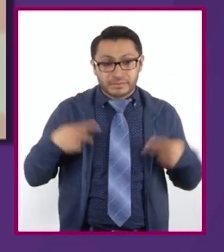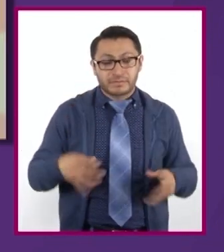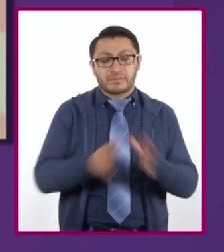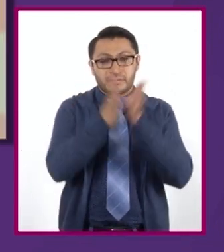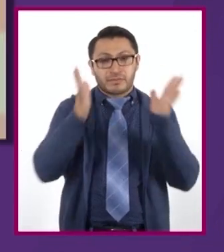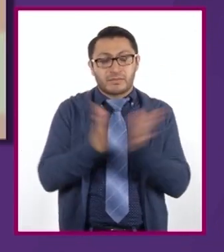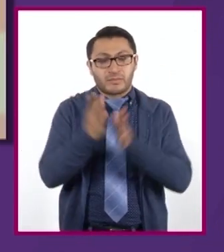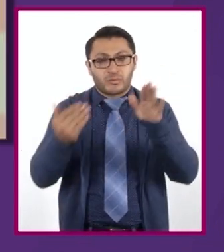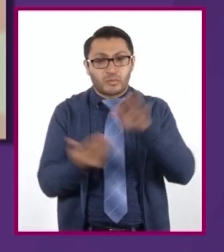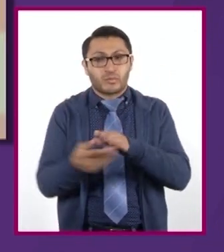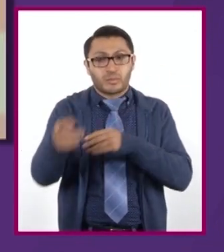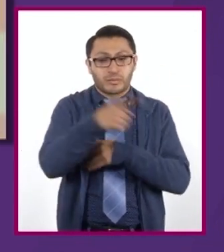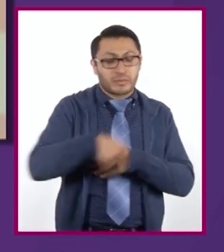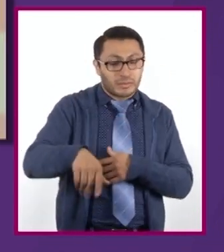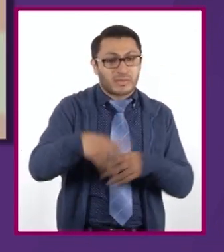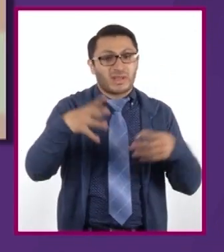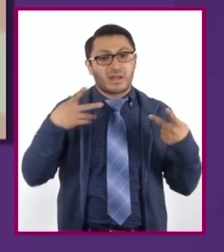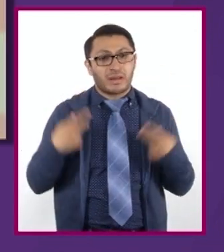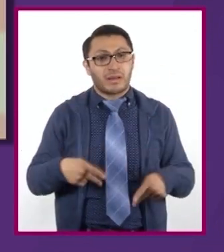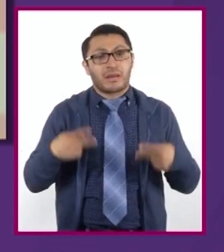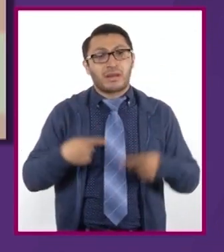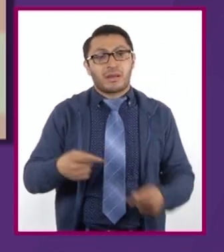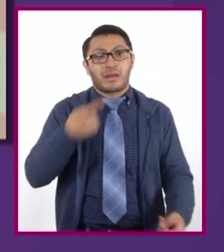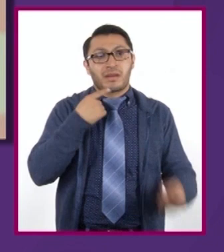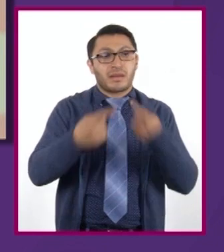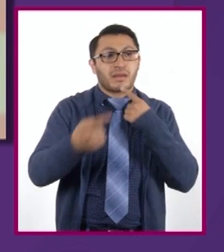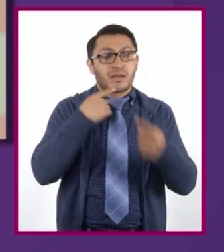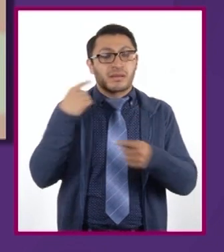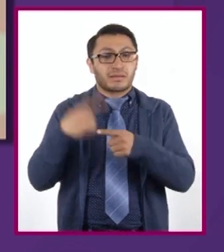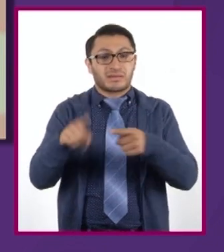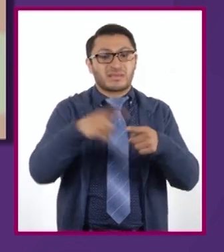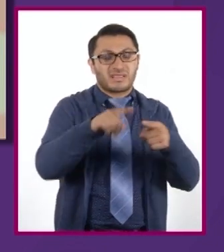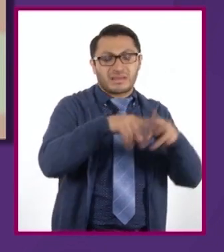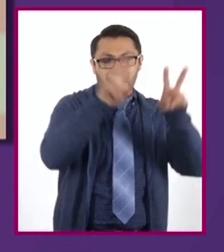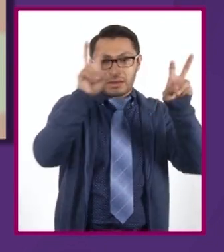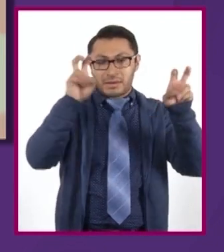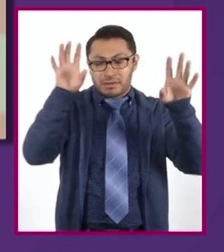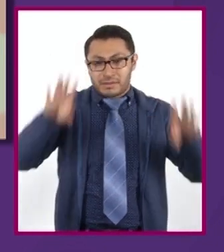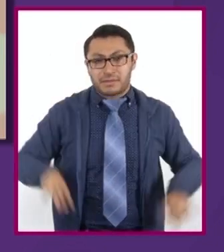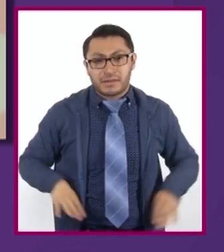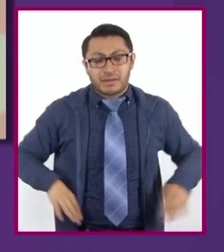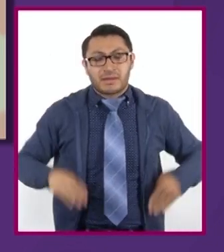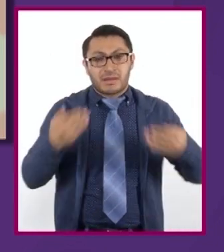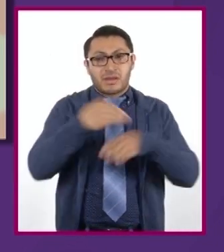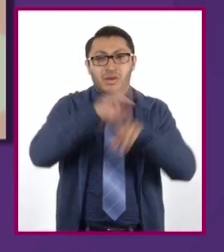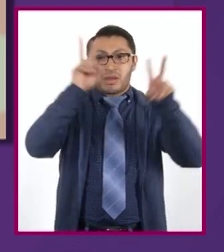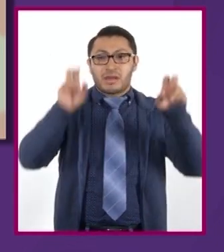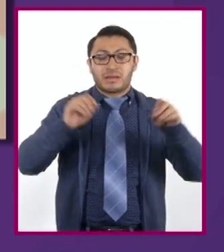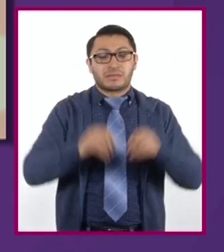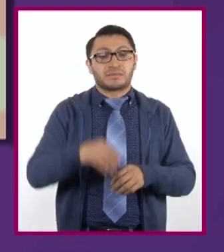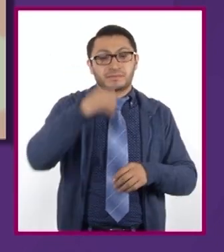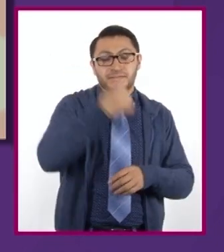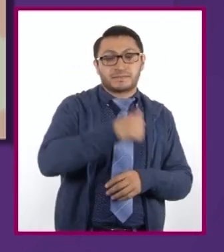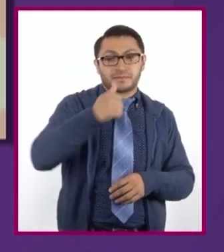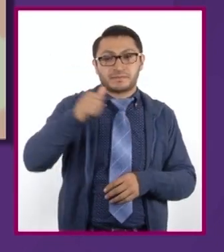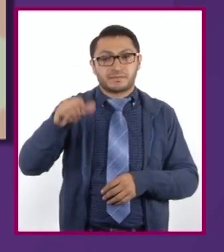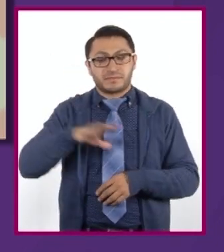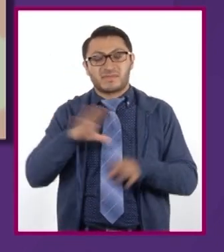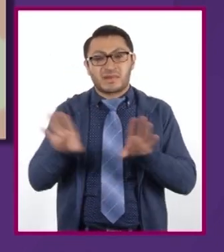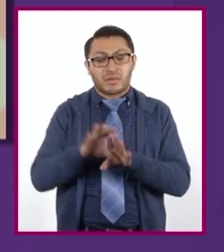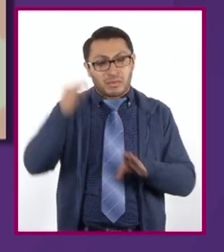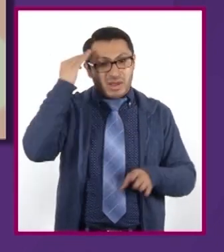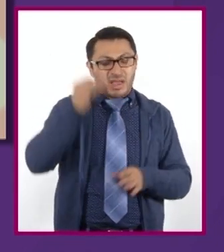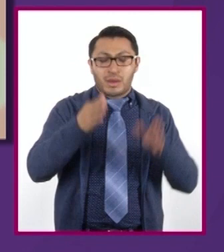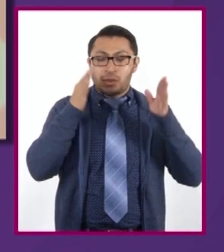de una mesa redonda son quienes exponen los distintos aspectos acerca del tema a tratar. Cada uno cuenta con un